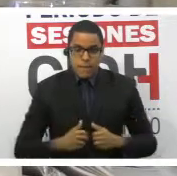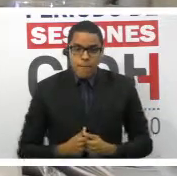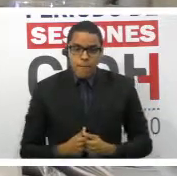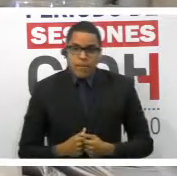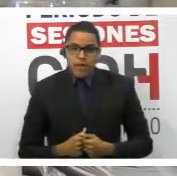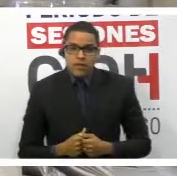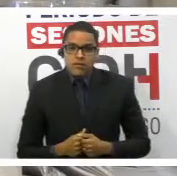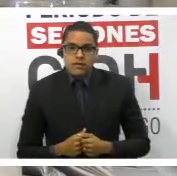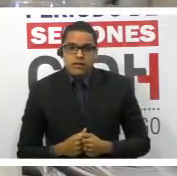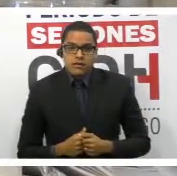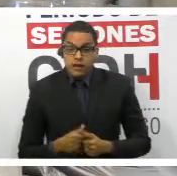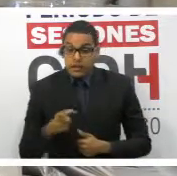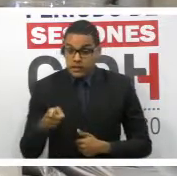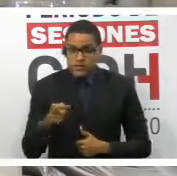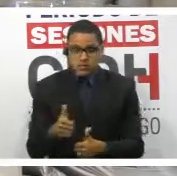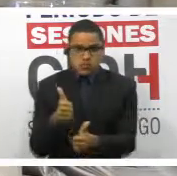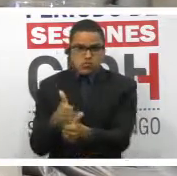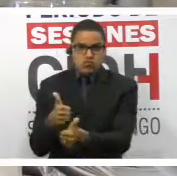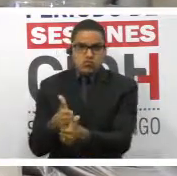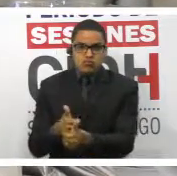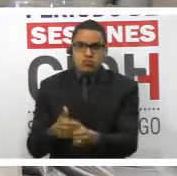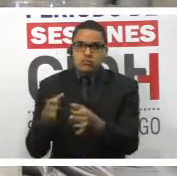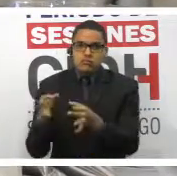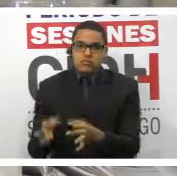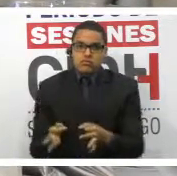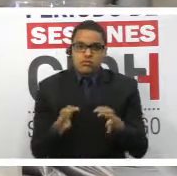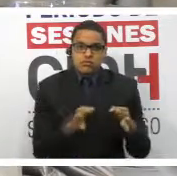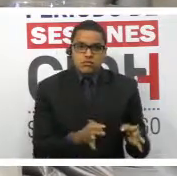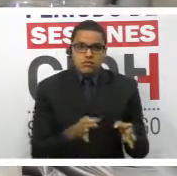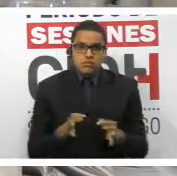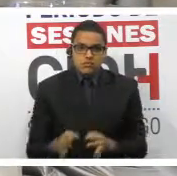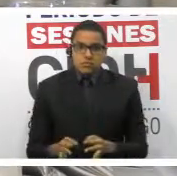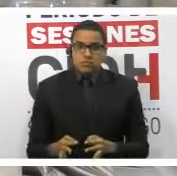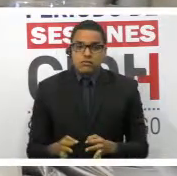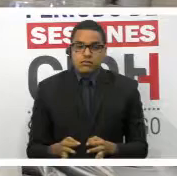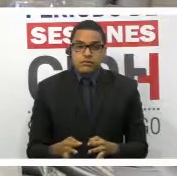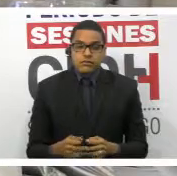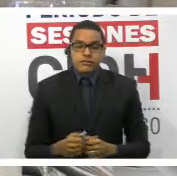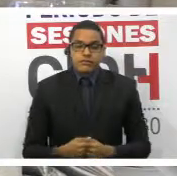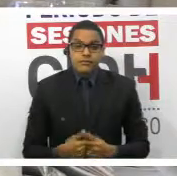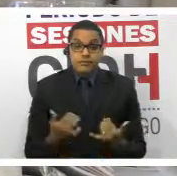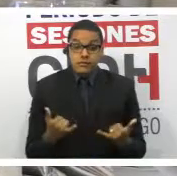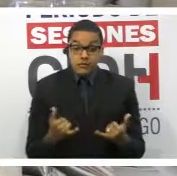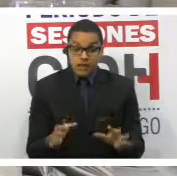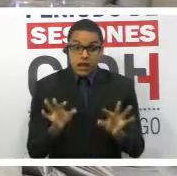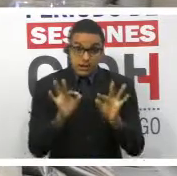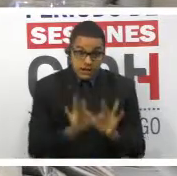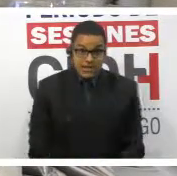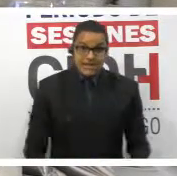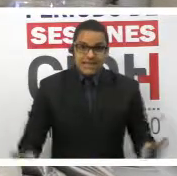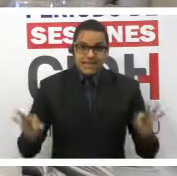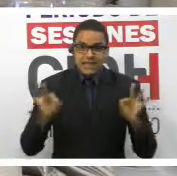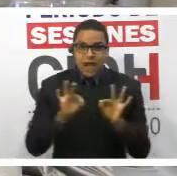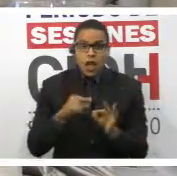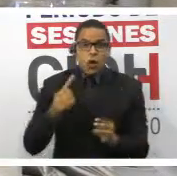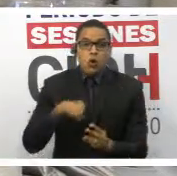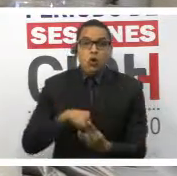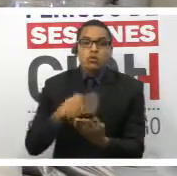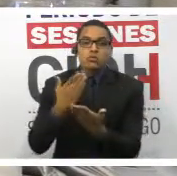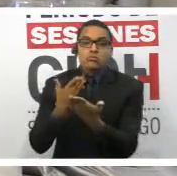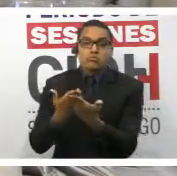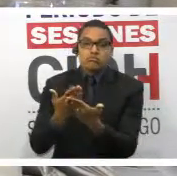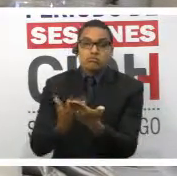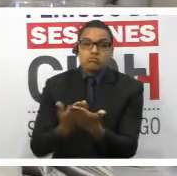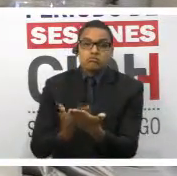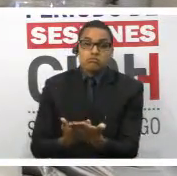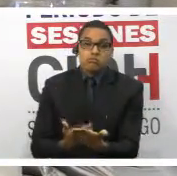informado en este punto sería muy importante tener la documentación la información los